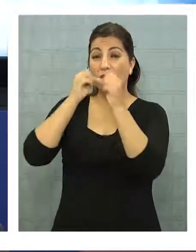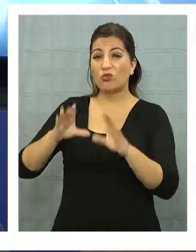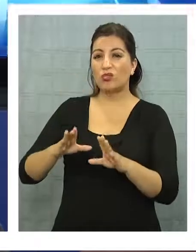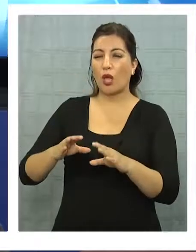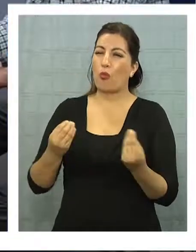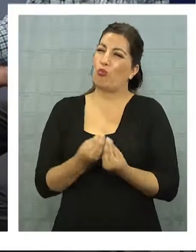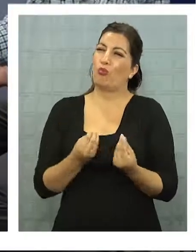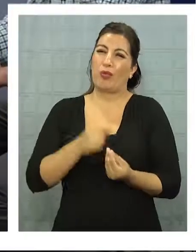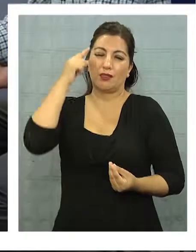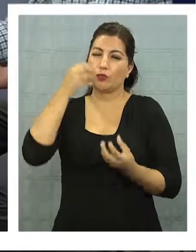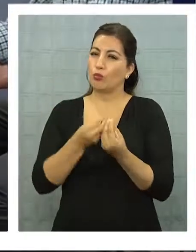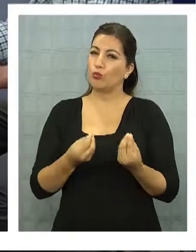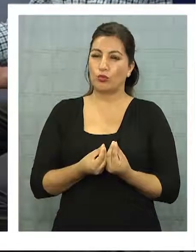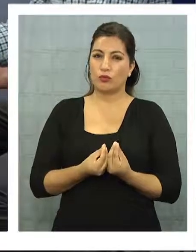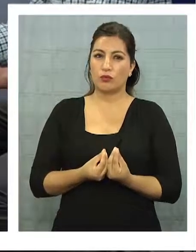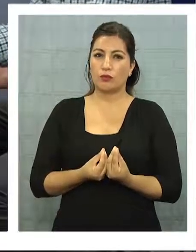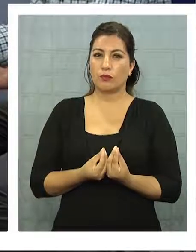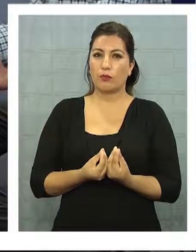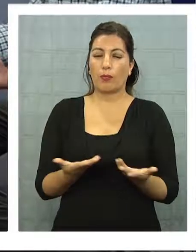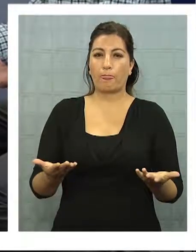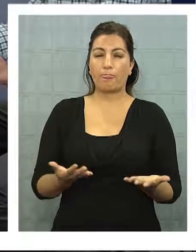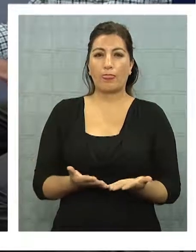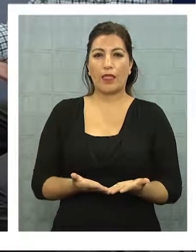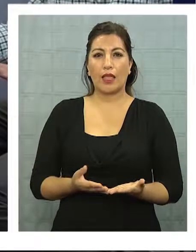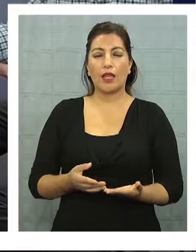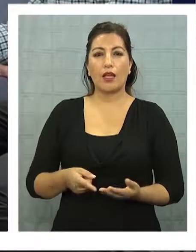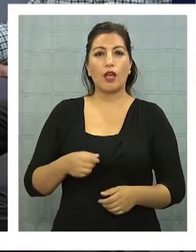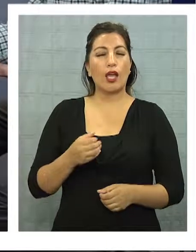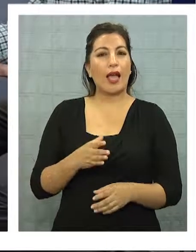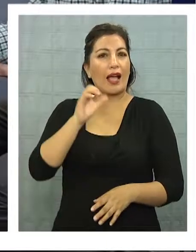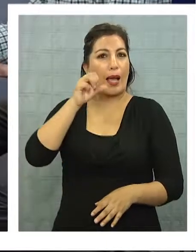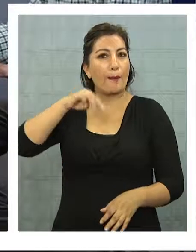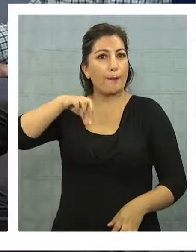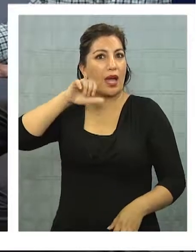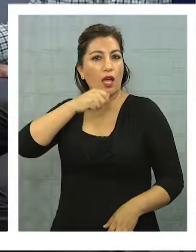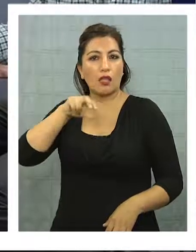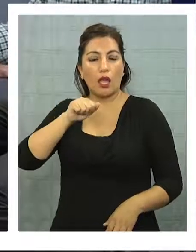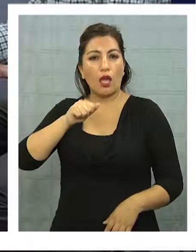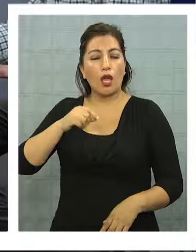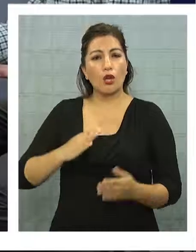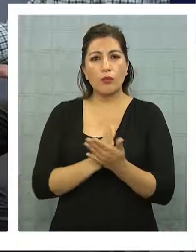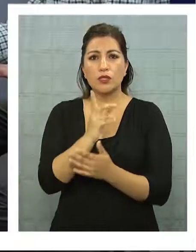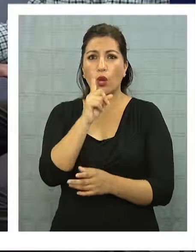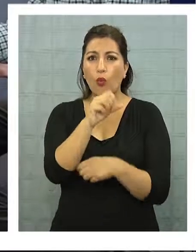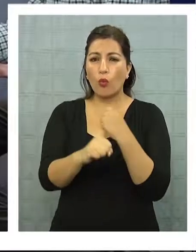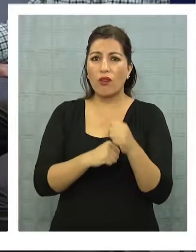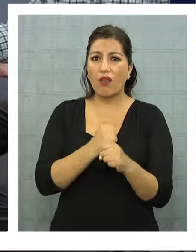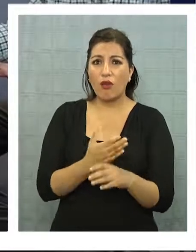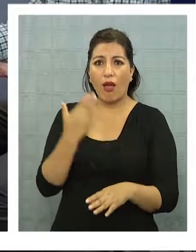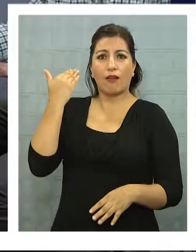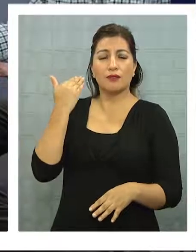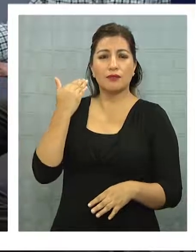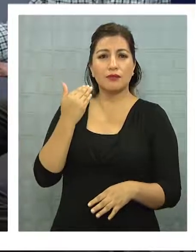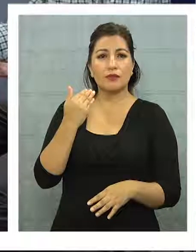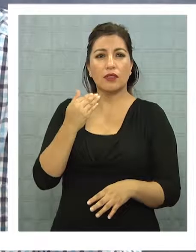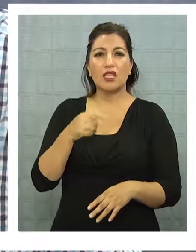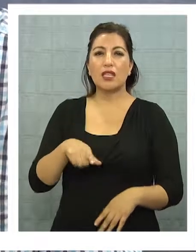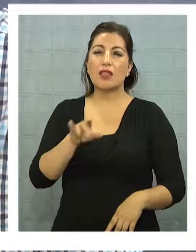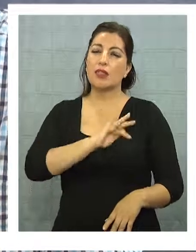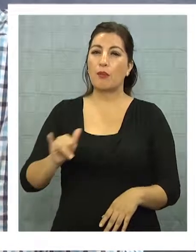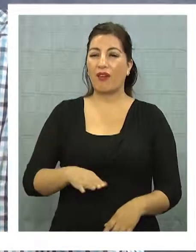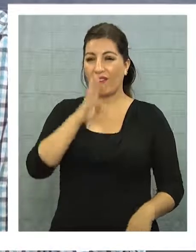gobernador va a renunciar? No es tan simple, no es tan simple. Lo que los querrían que renunciar son los funcionarios públicos, no necesariamente los